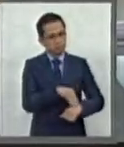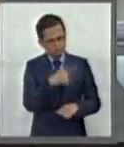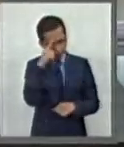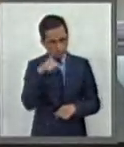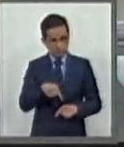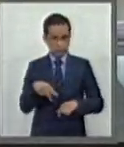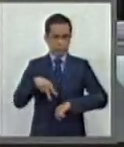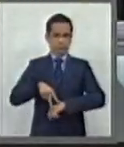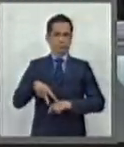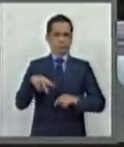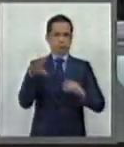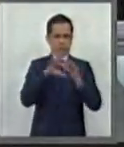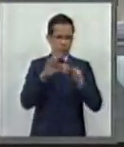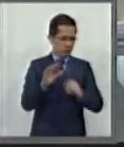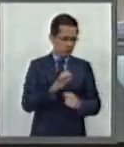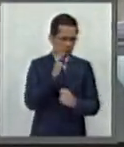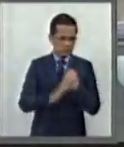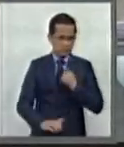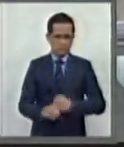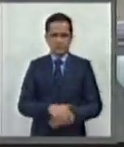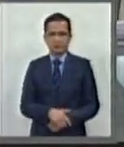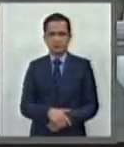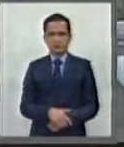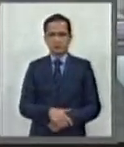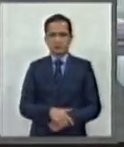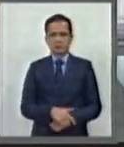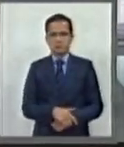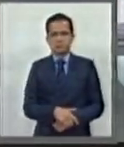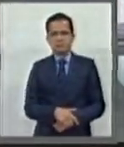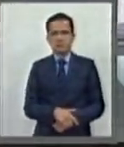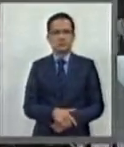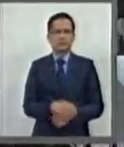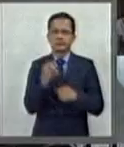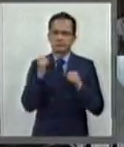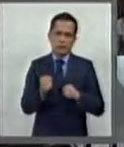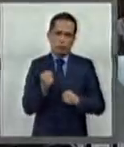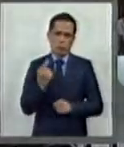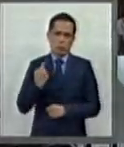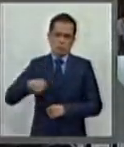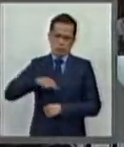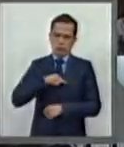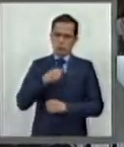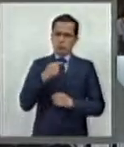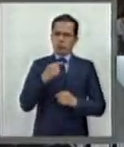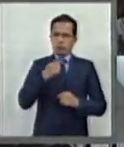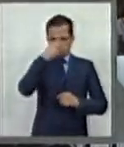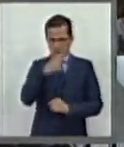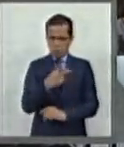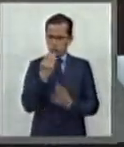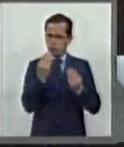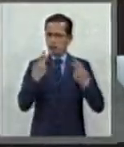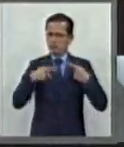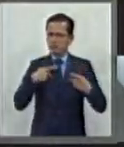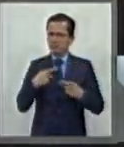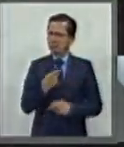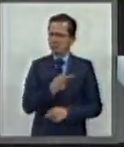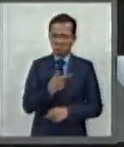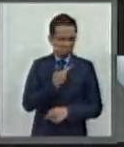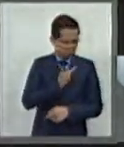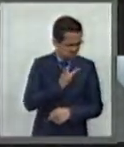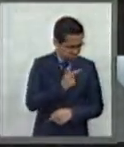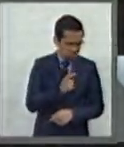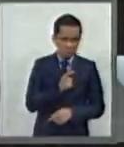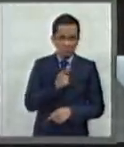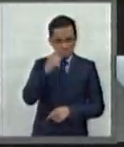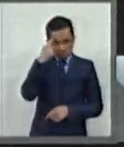orador. Sin duda a muchos mexicanos nos causa indignación que jueguen con los anhelos de